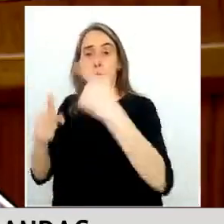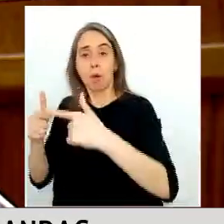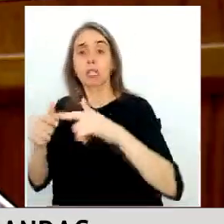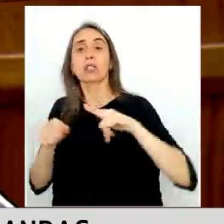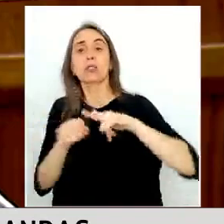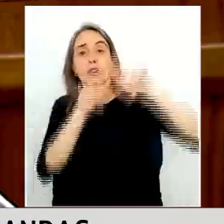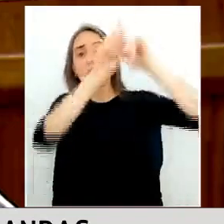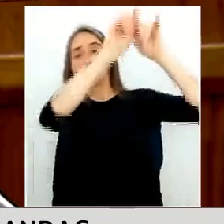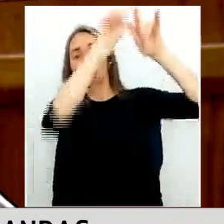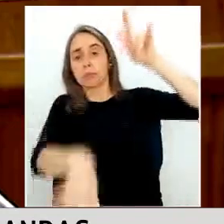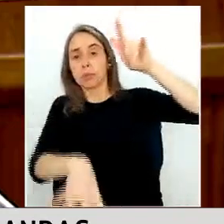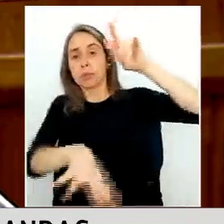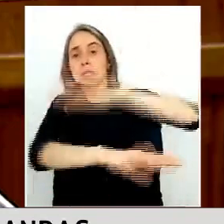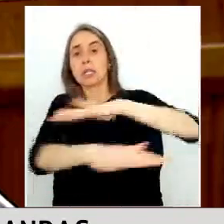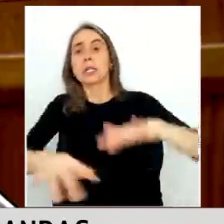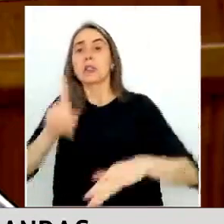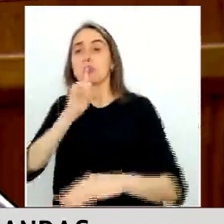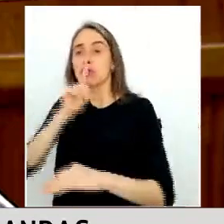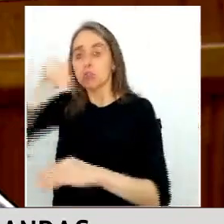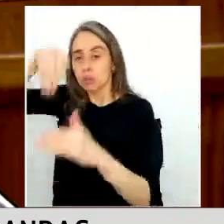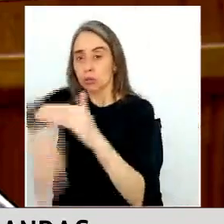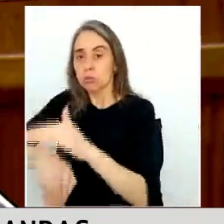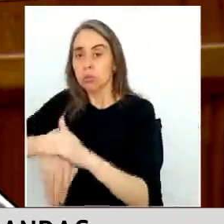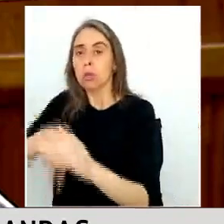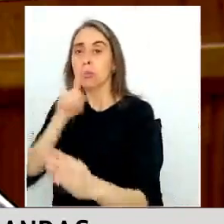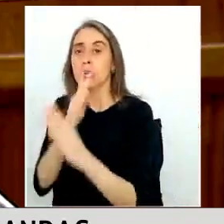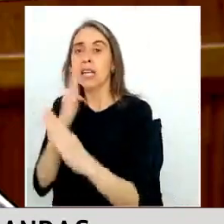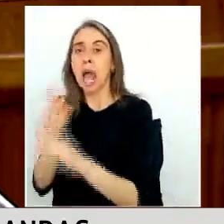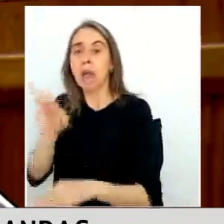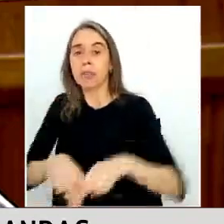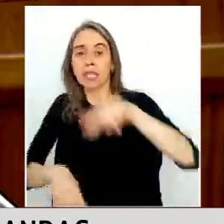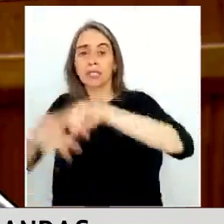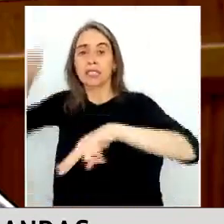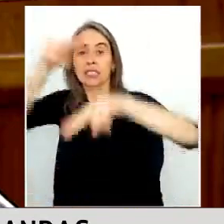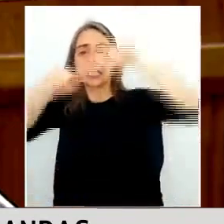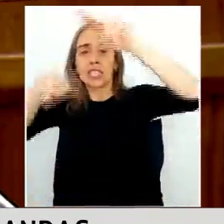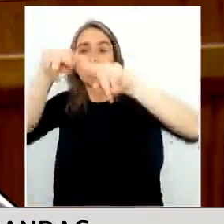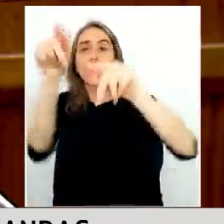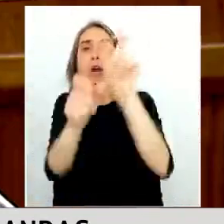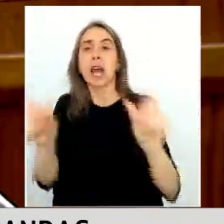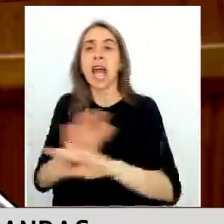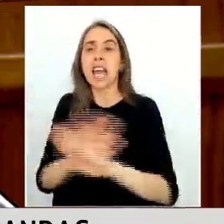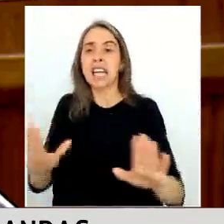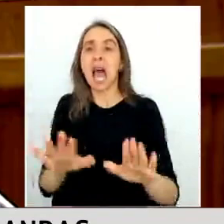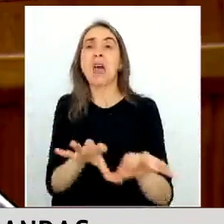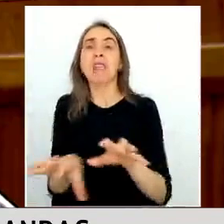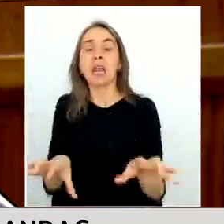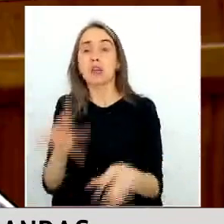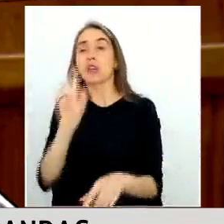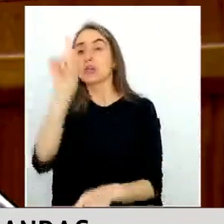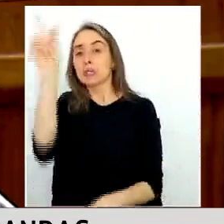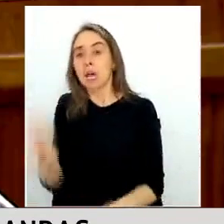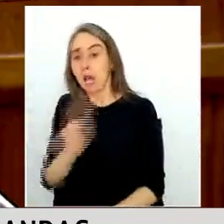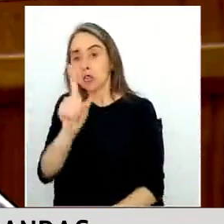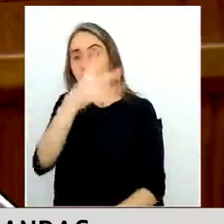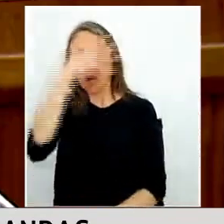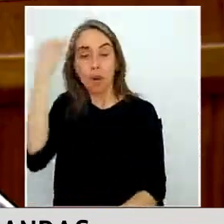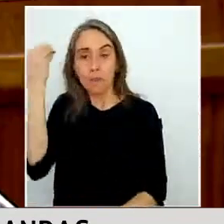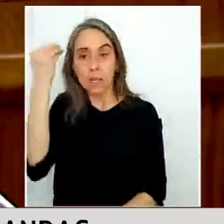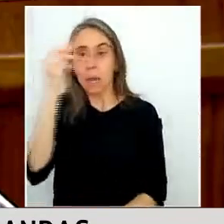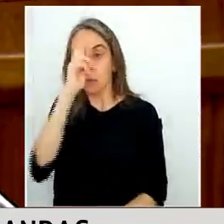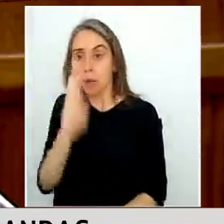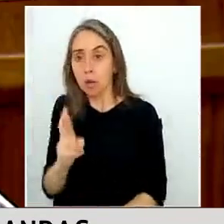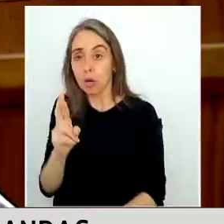fosas clandestina Porque nada y nadie está olvidado debemos aprobar este proyecto honor y gloria a